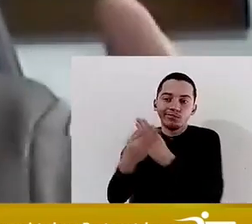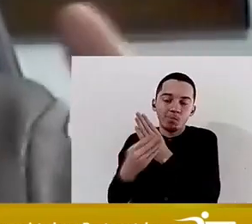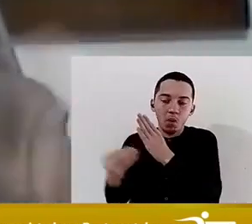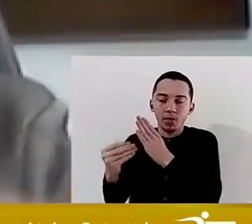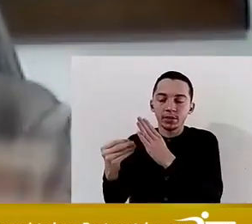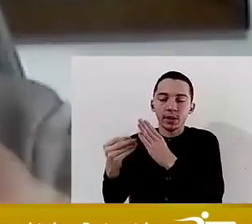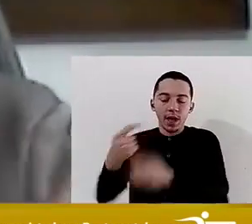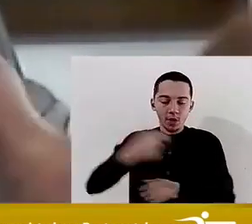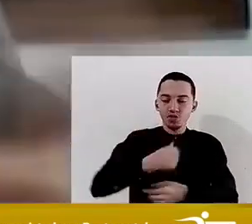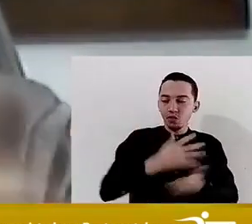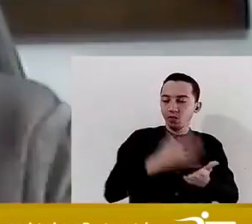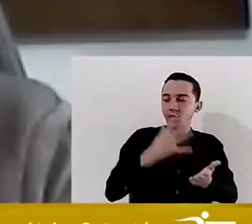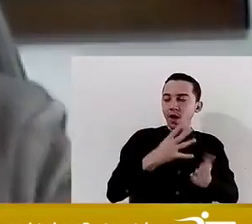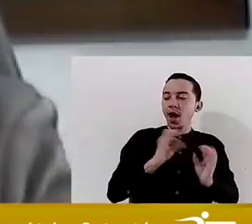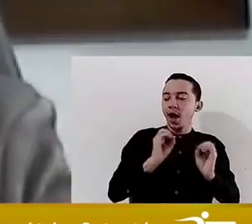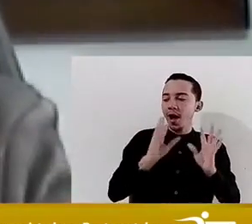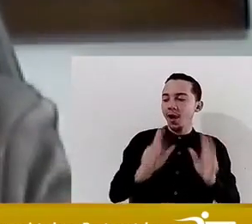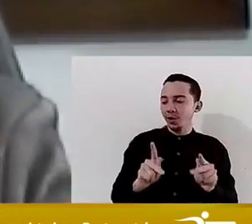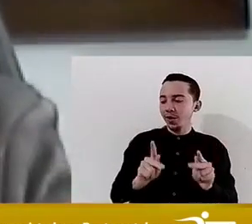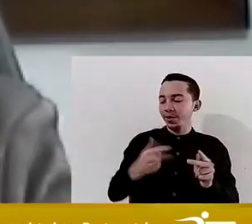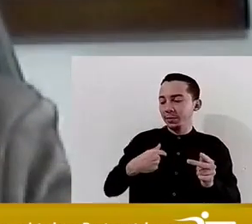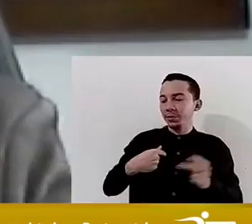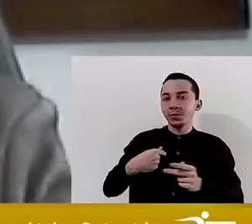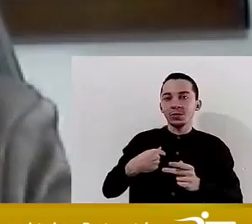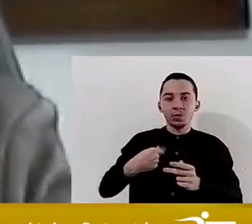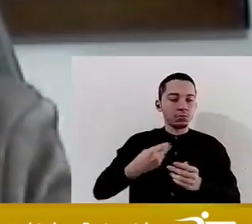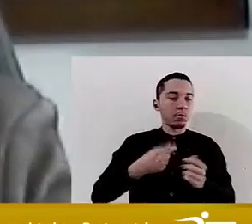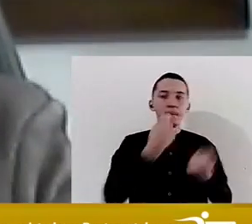a repartir para que todos tuviéramos más o menos.